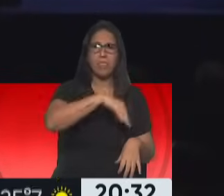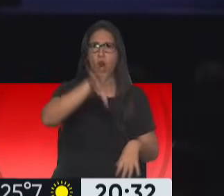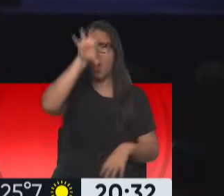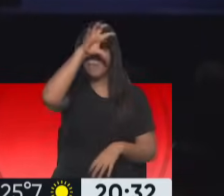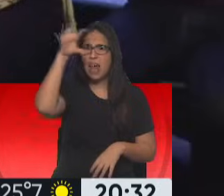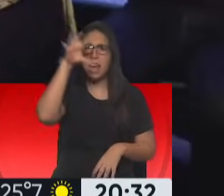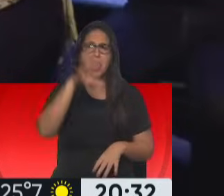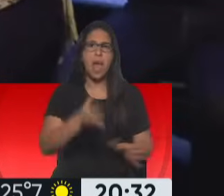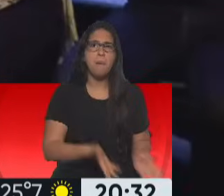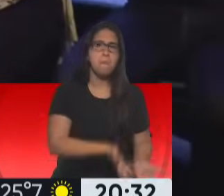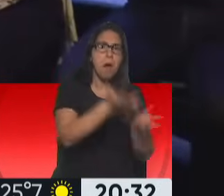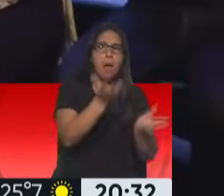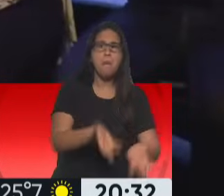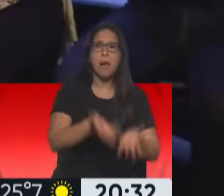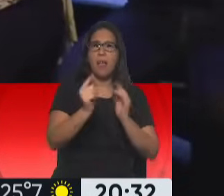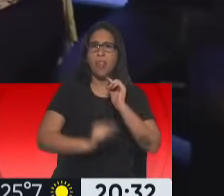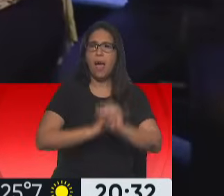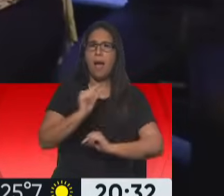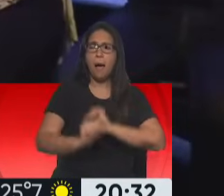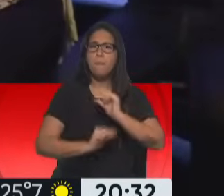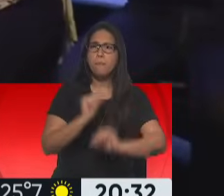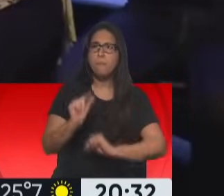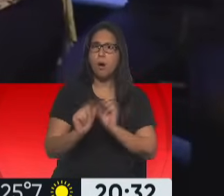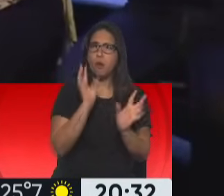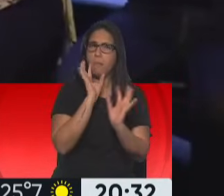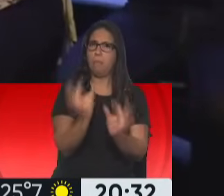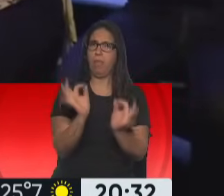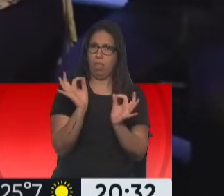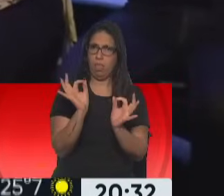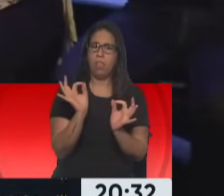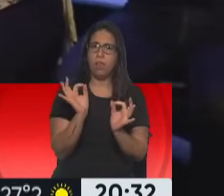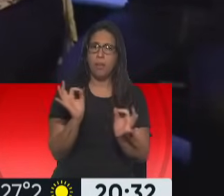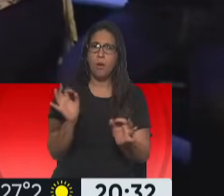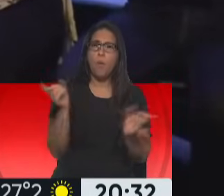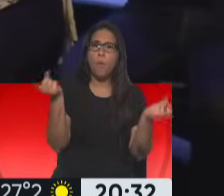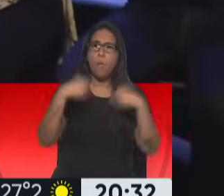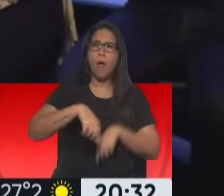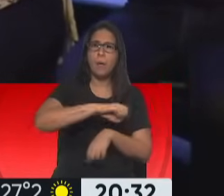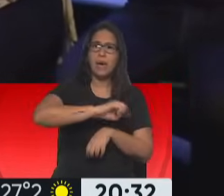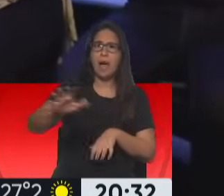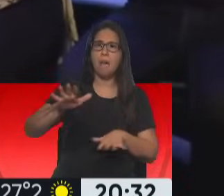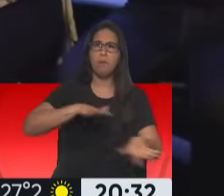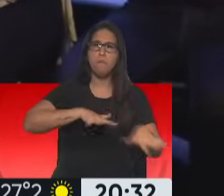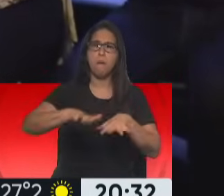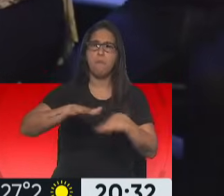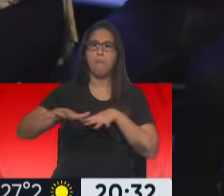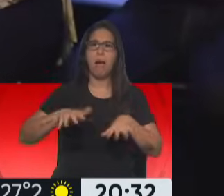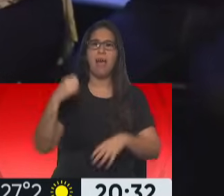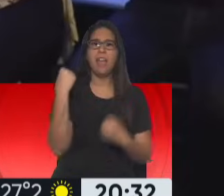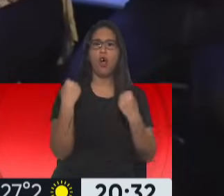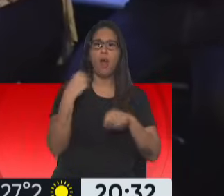minería, también estamos lentamente empezando a presenciar la reactivación del campo y cada una de sus economías